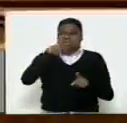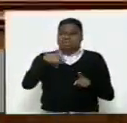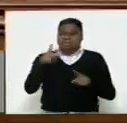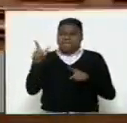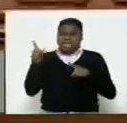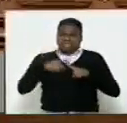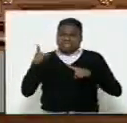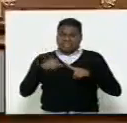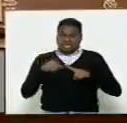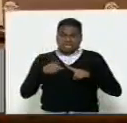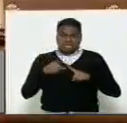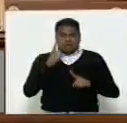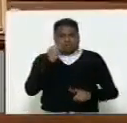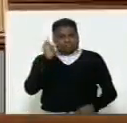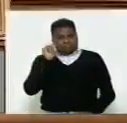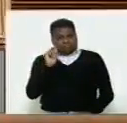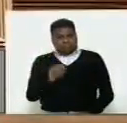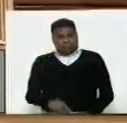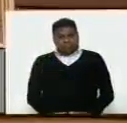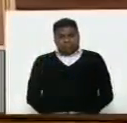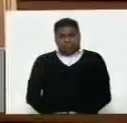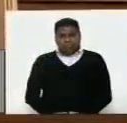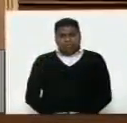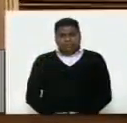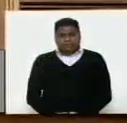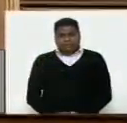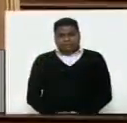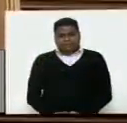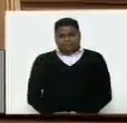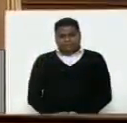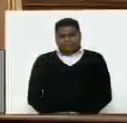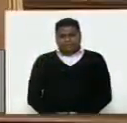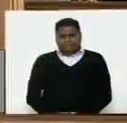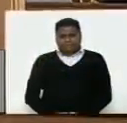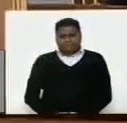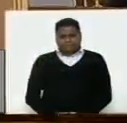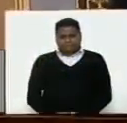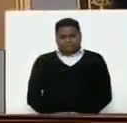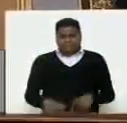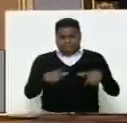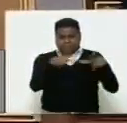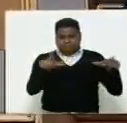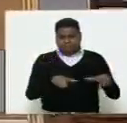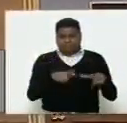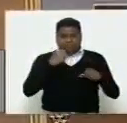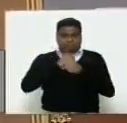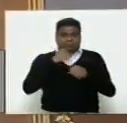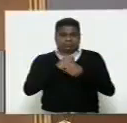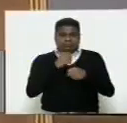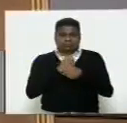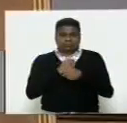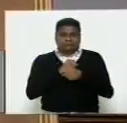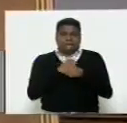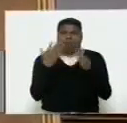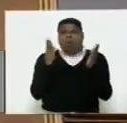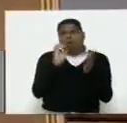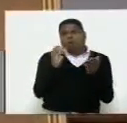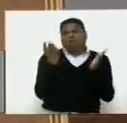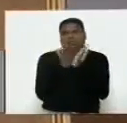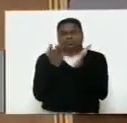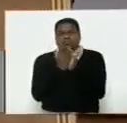esa comunidad que también es corresponsable. El espacio laboral de la mujer, el espacio de estudio. Cuando una